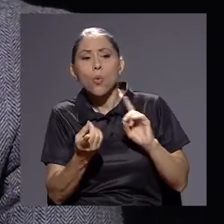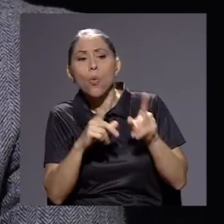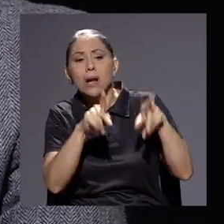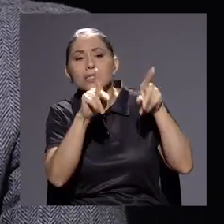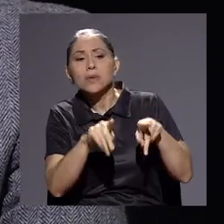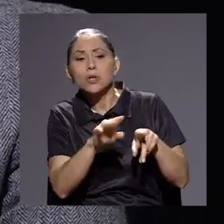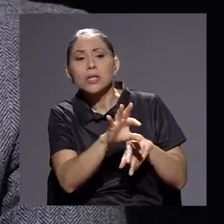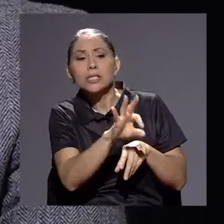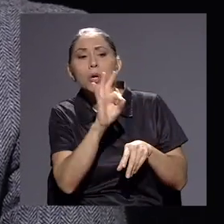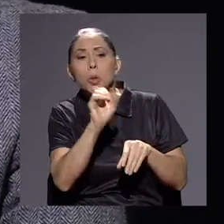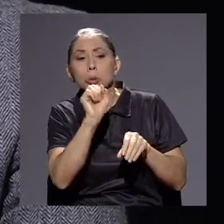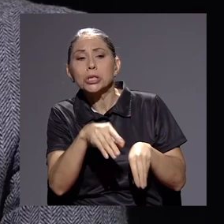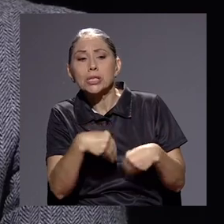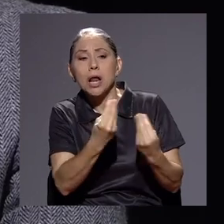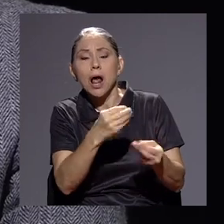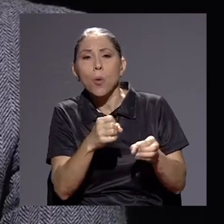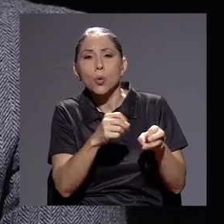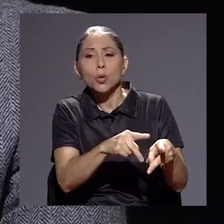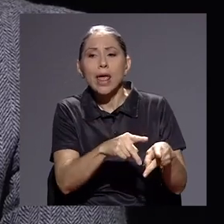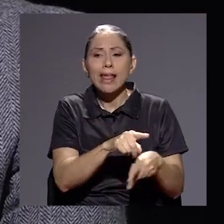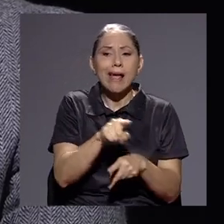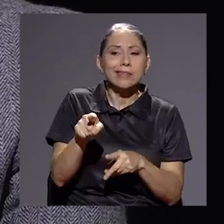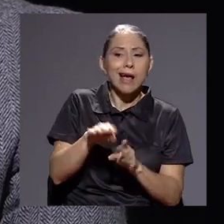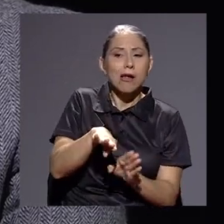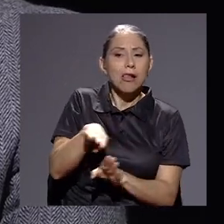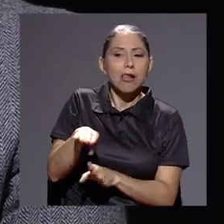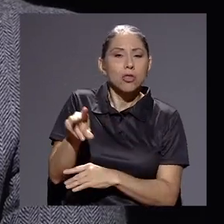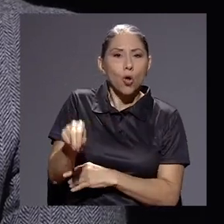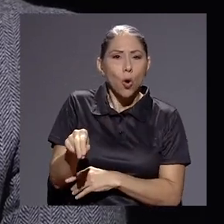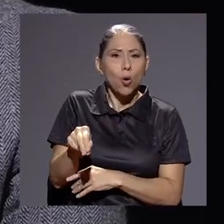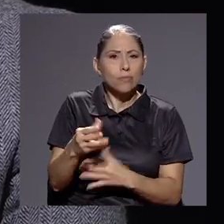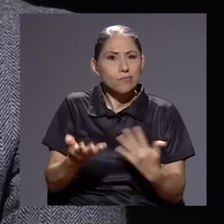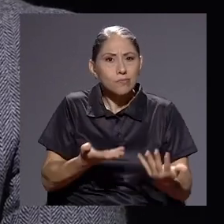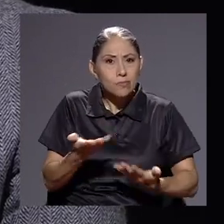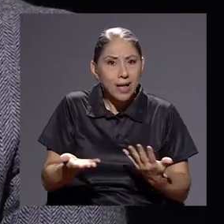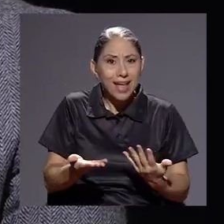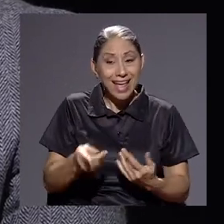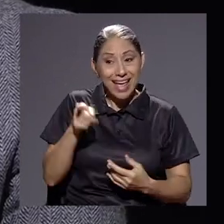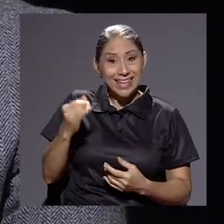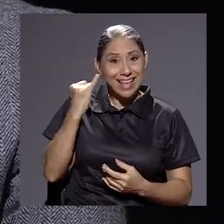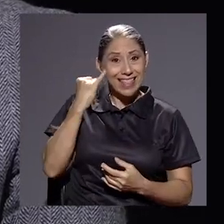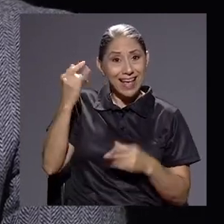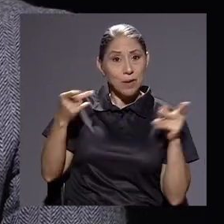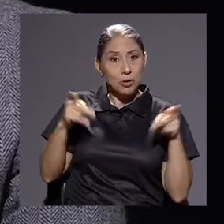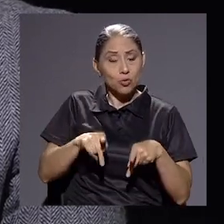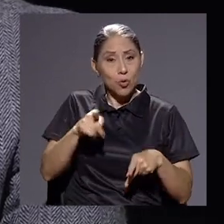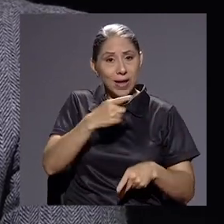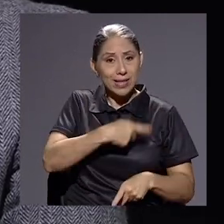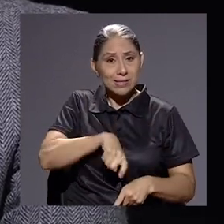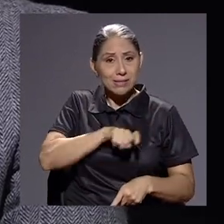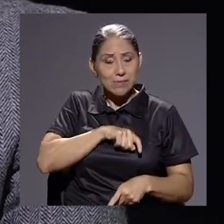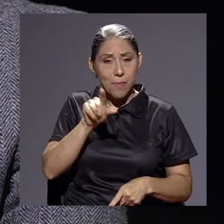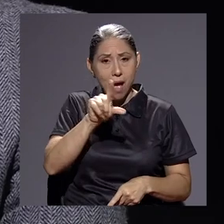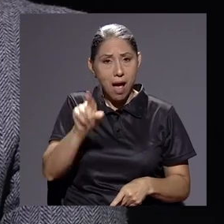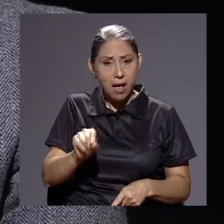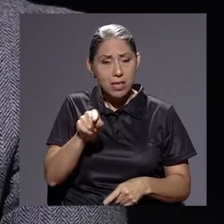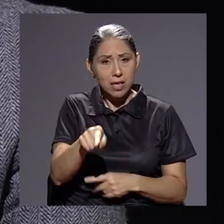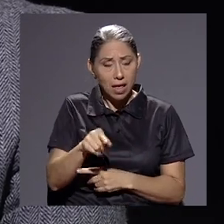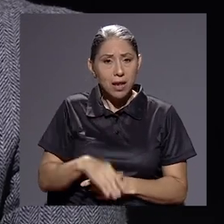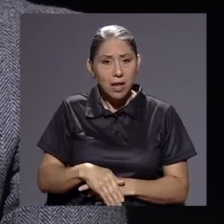cuáles no, es, por ejemplo, esa idea que hubo tanto en España y en Italia